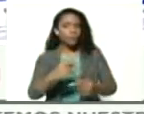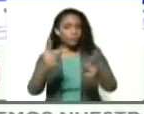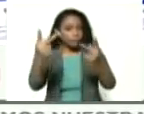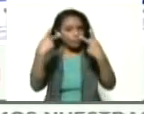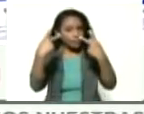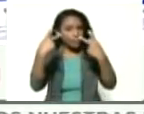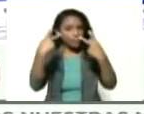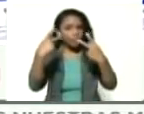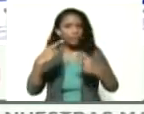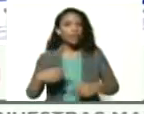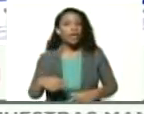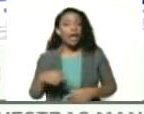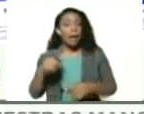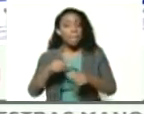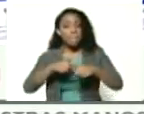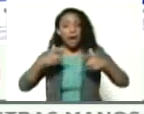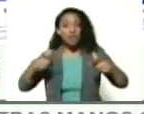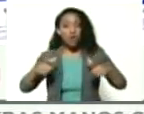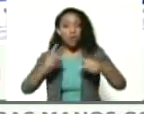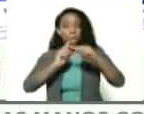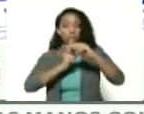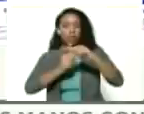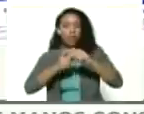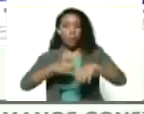oído, las que tienen mayor número de casos.